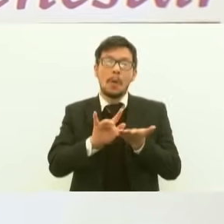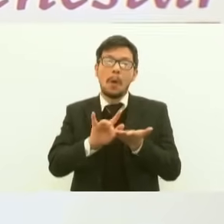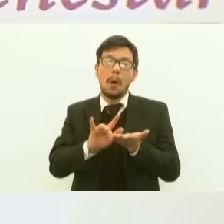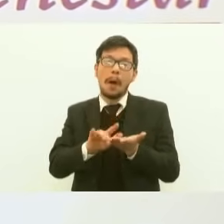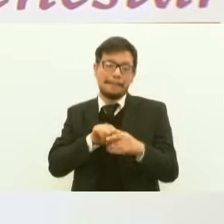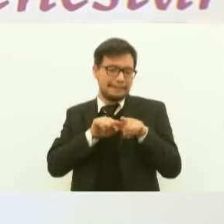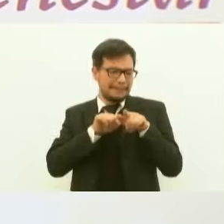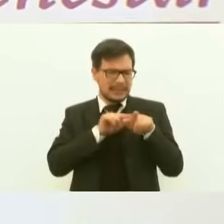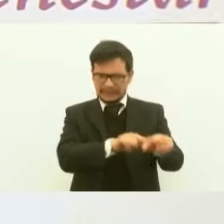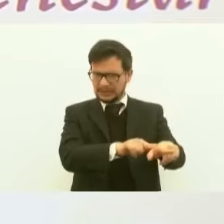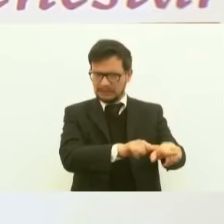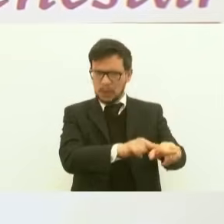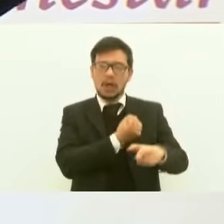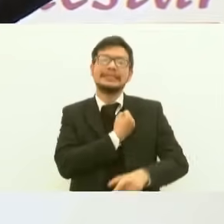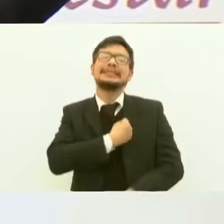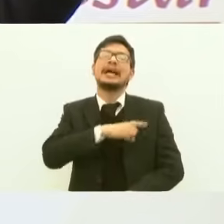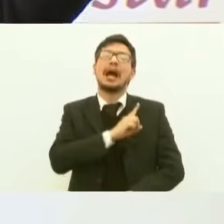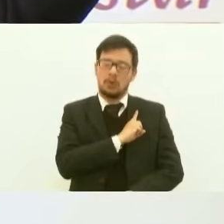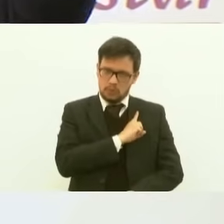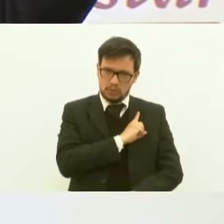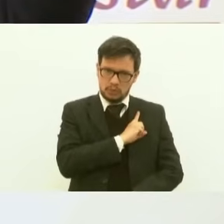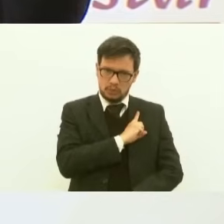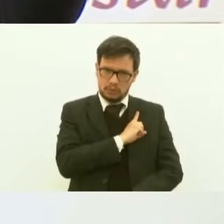la salud.